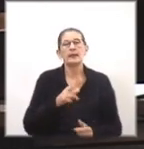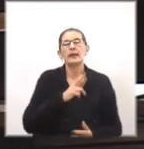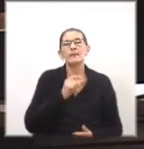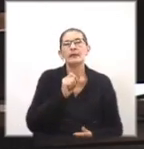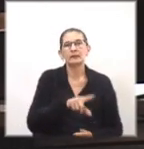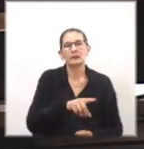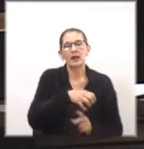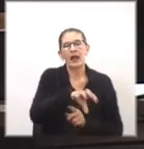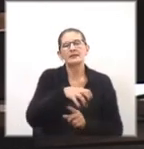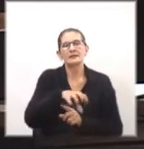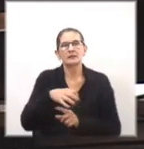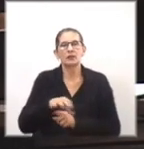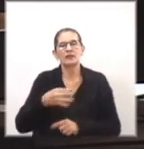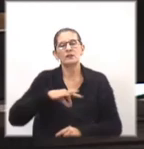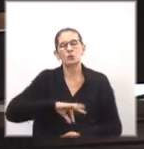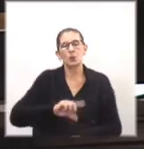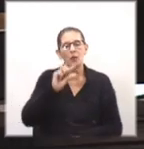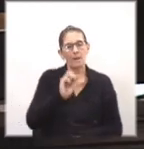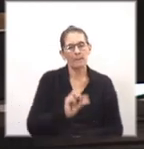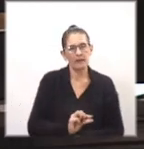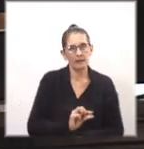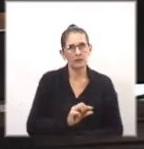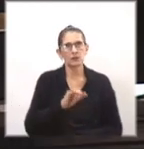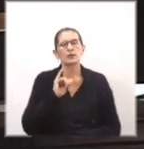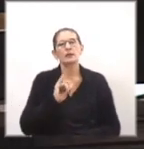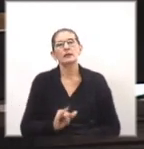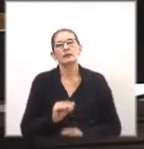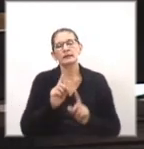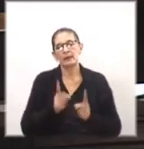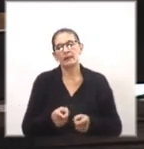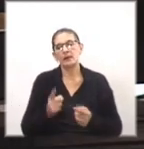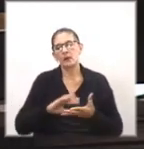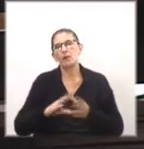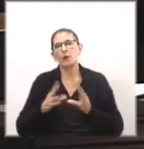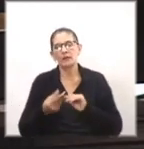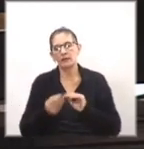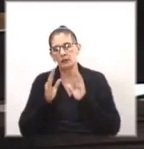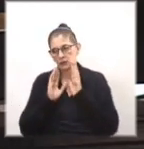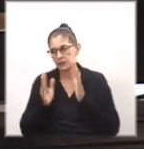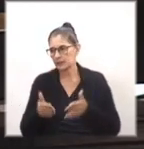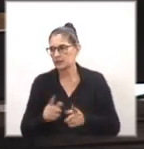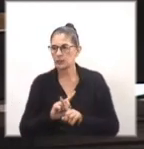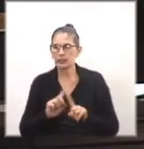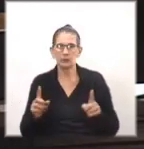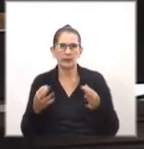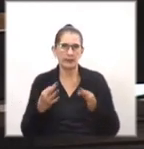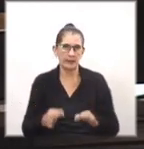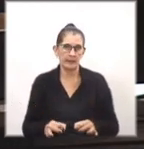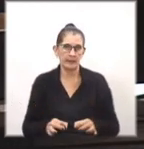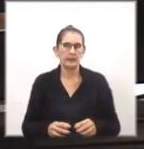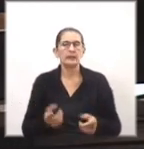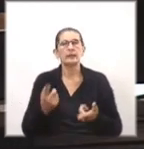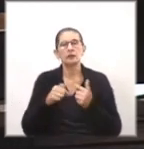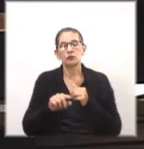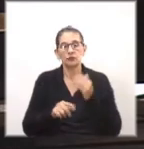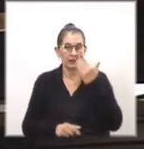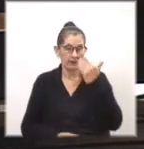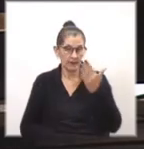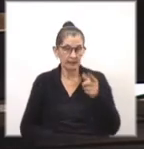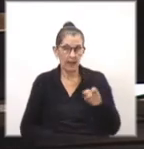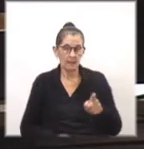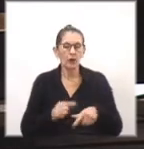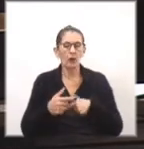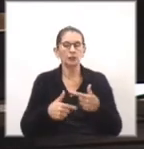los sectores de ingresos medios y bajos, consolidando así un modelo concentrador e injusto. Tengan la certeza de que el Frente Amplio